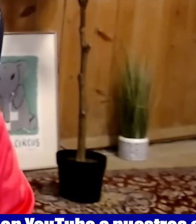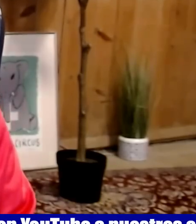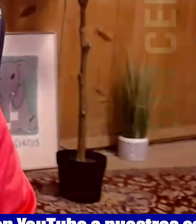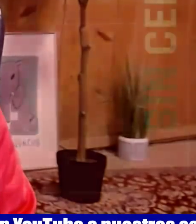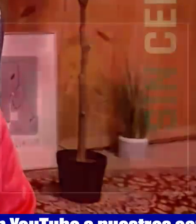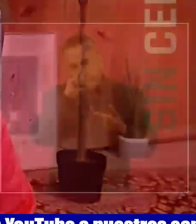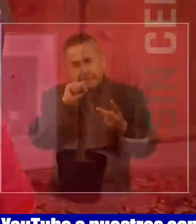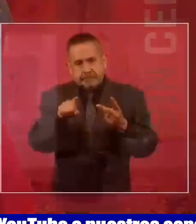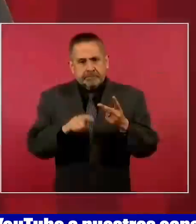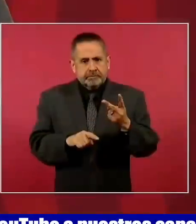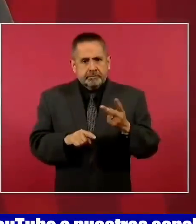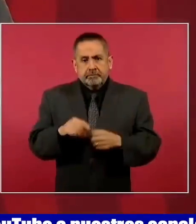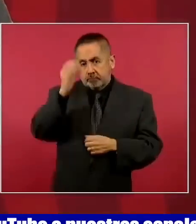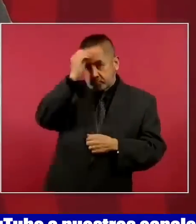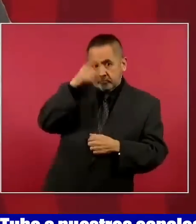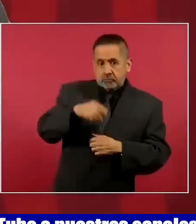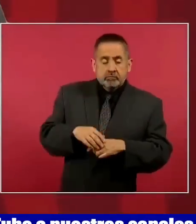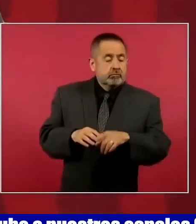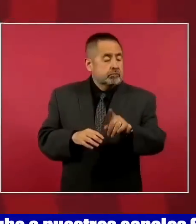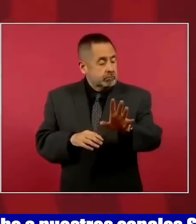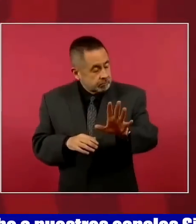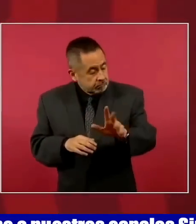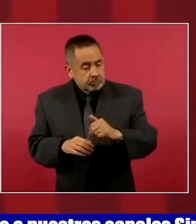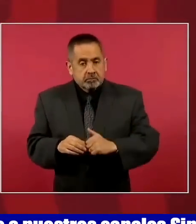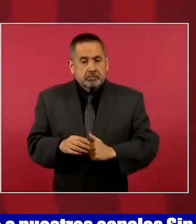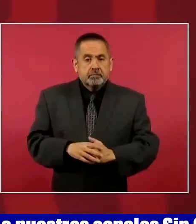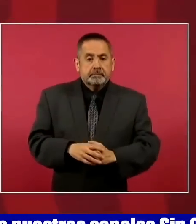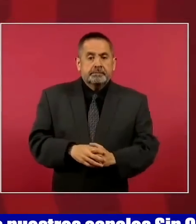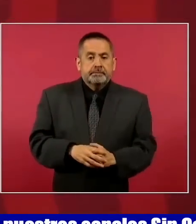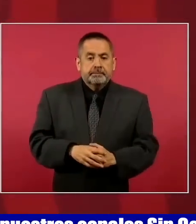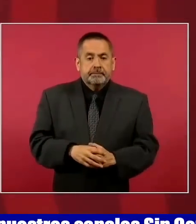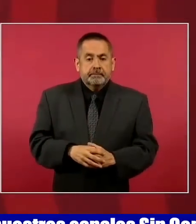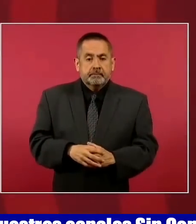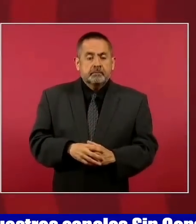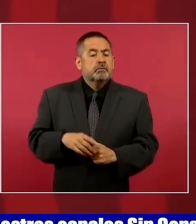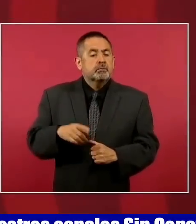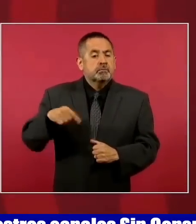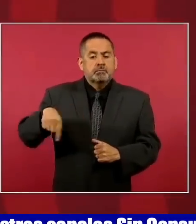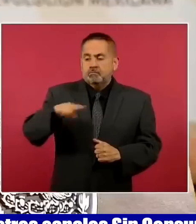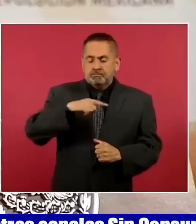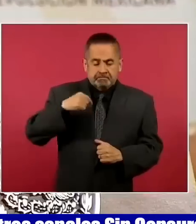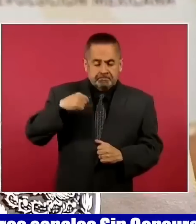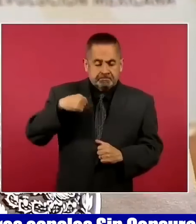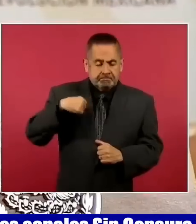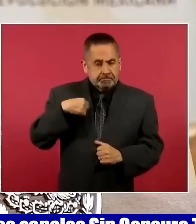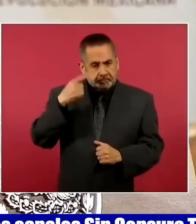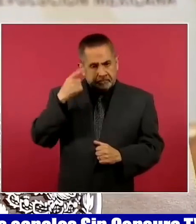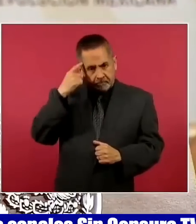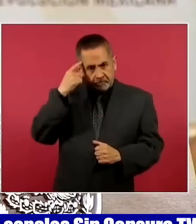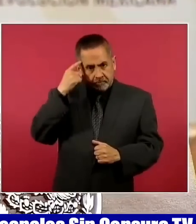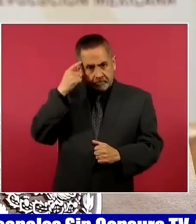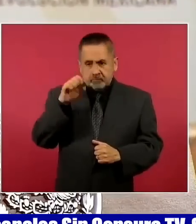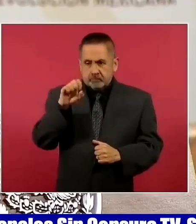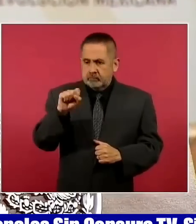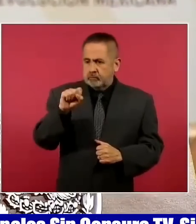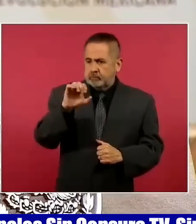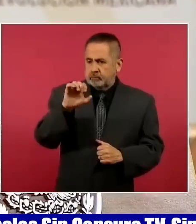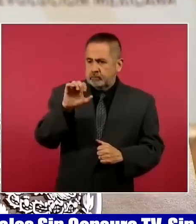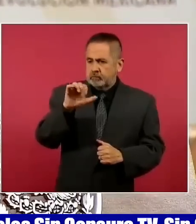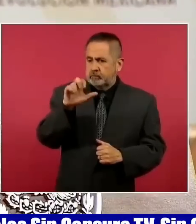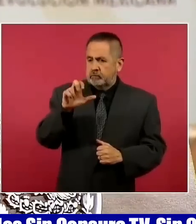que ya le hemos ganado antes, aún con su pasquín inmundo mintiendo todos los días. Dice que pues no sabe qué es lo que le